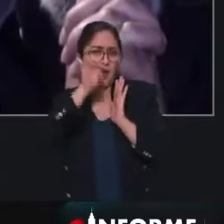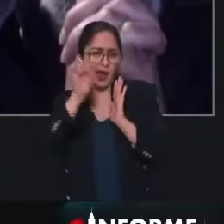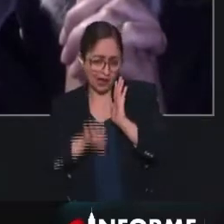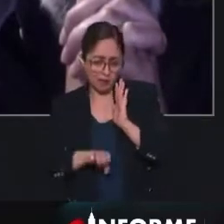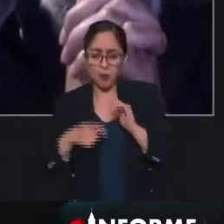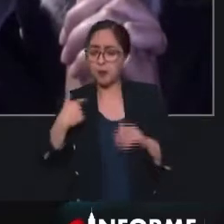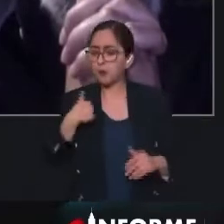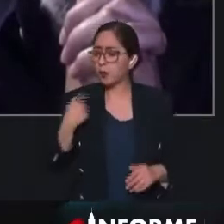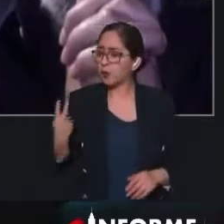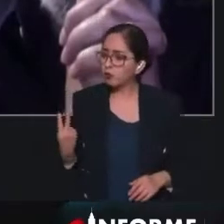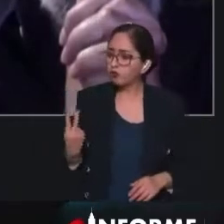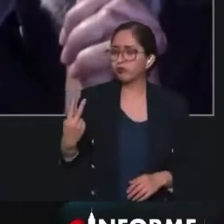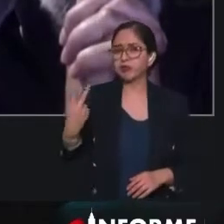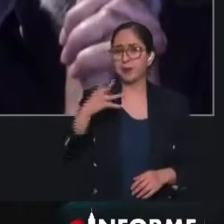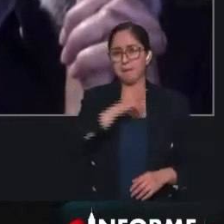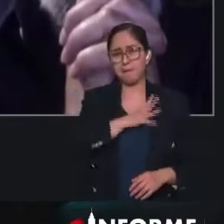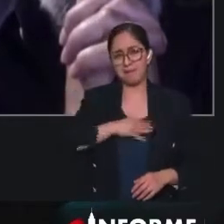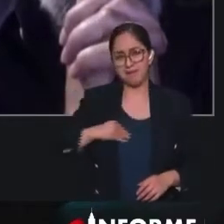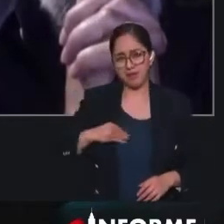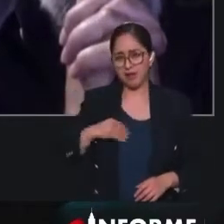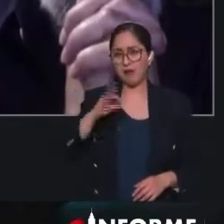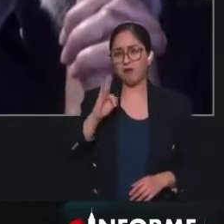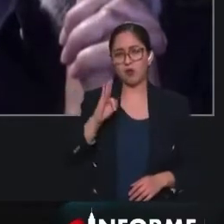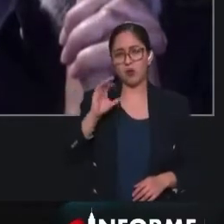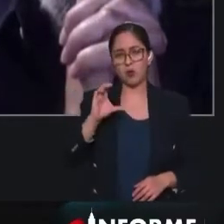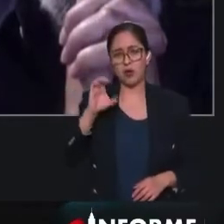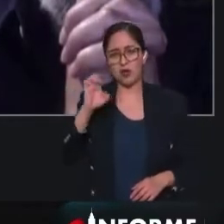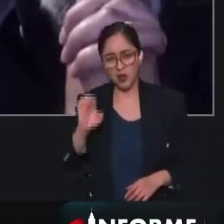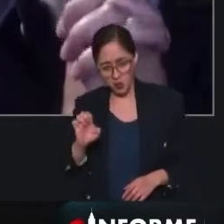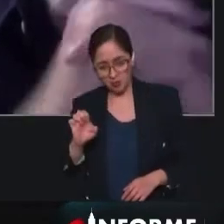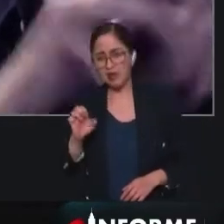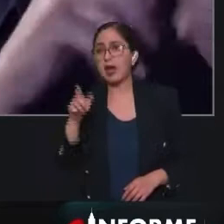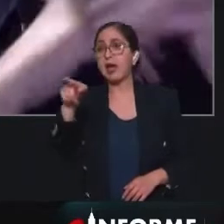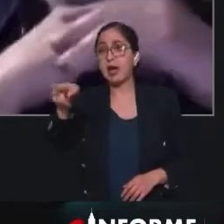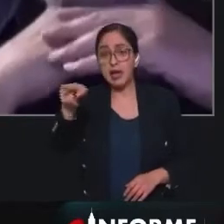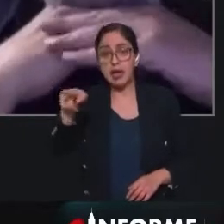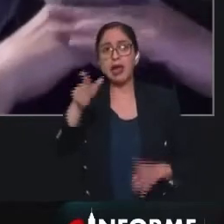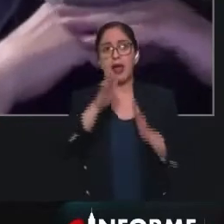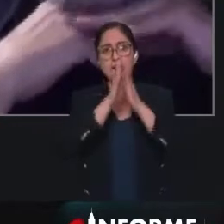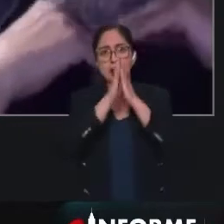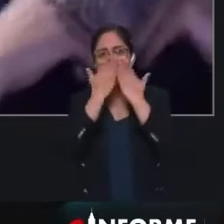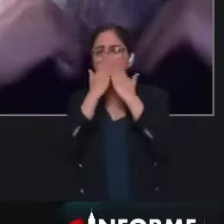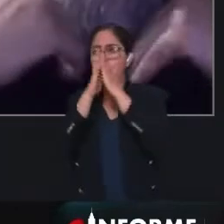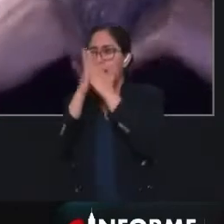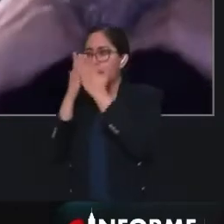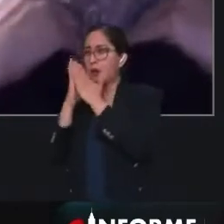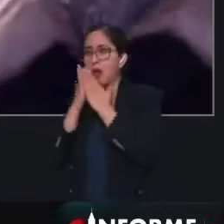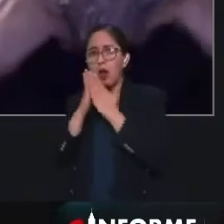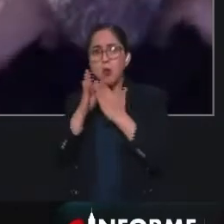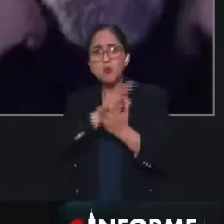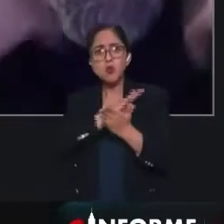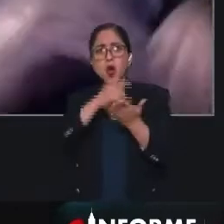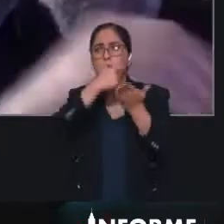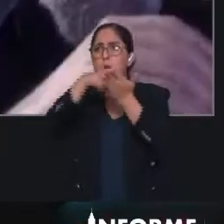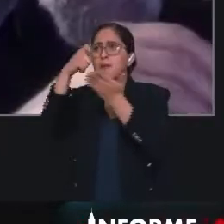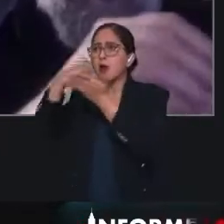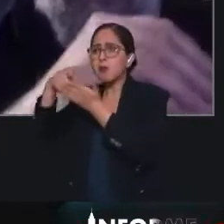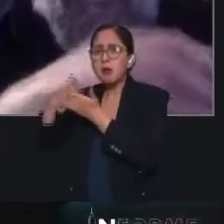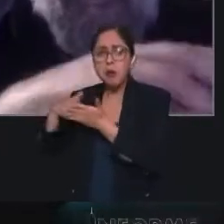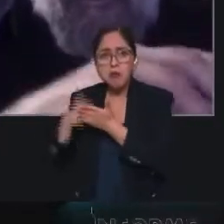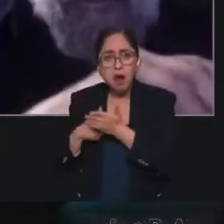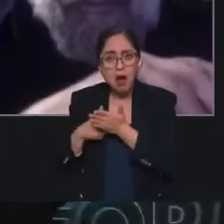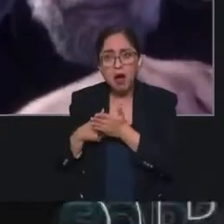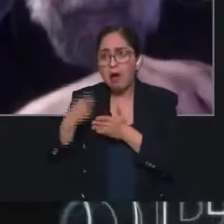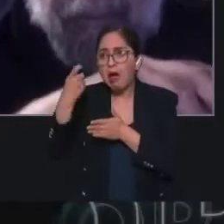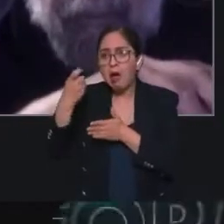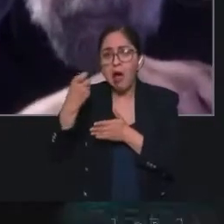al Fondo de Cultura Económica y pude comprarles un montón, no porque tenga más dinero, sino porque ahora son muchísimo más baratos. Y hay unas ediciones para niños